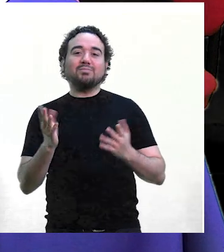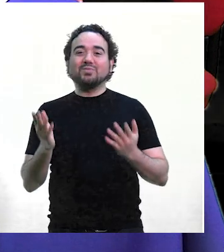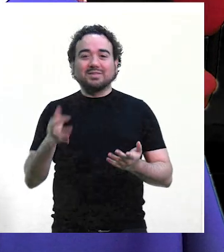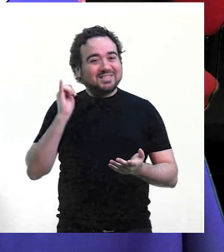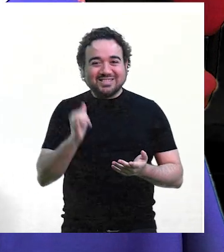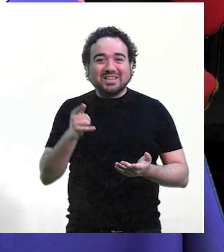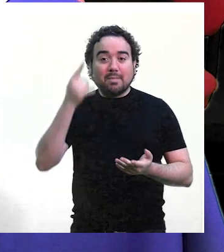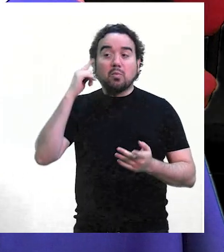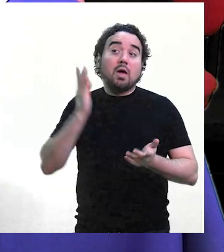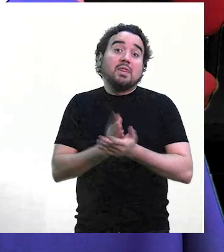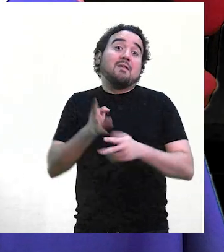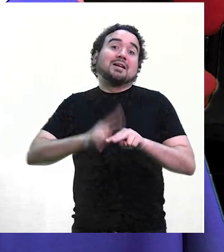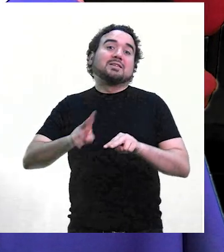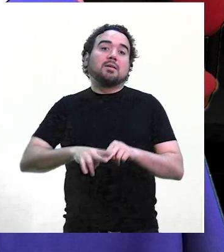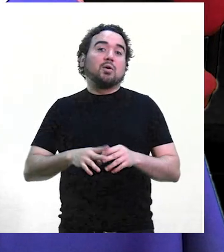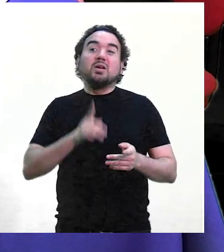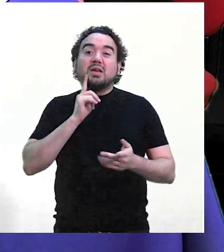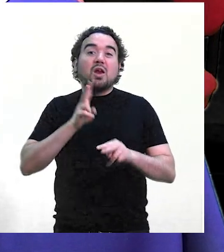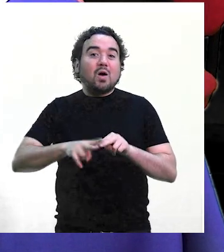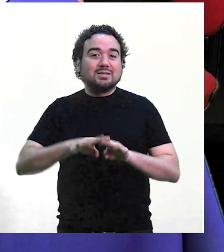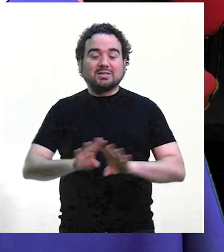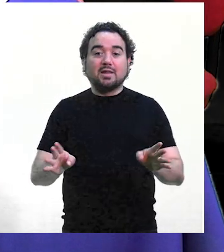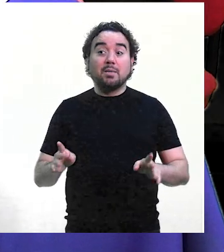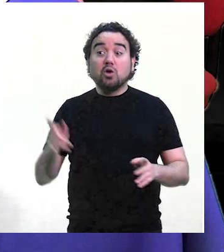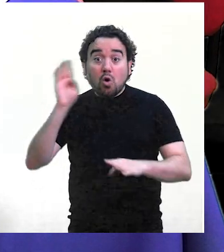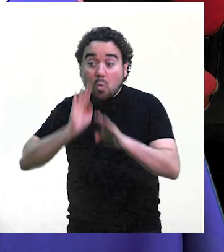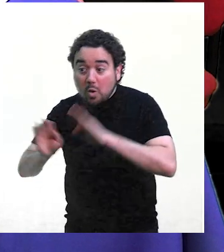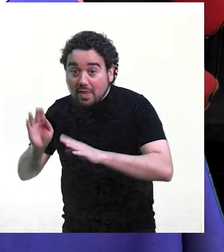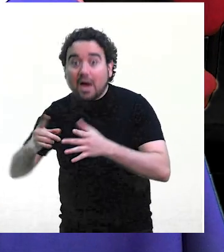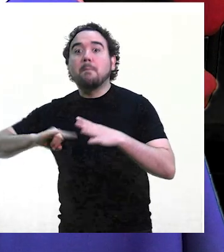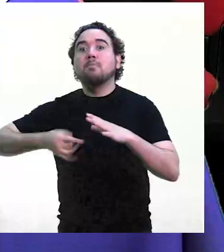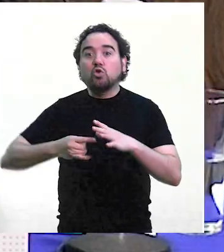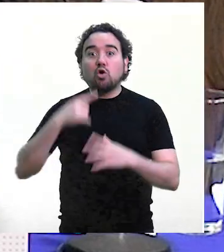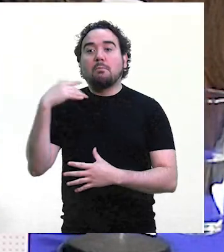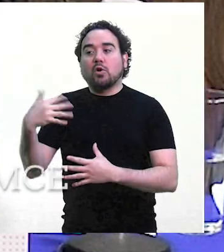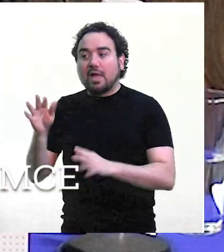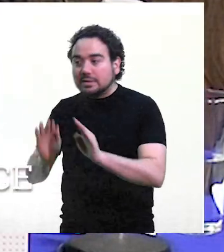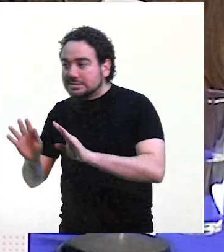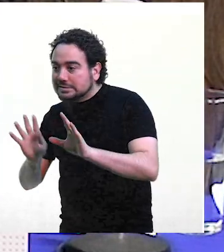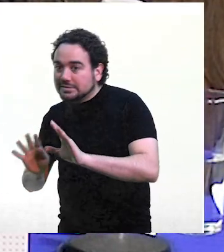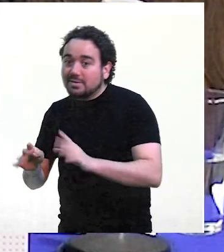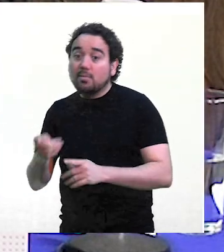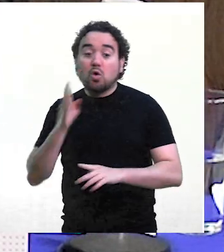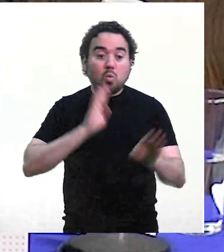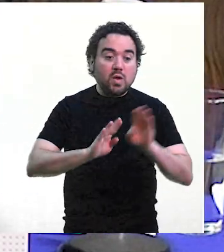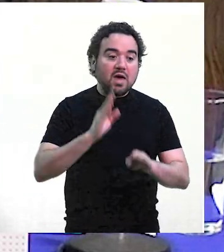las mujeres. Claro. Sí, pues y generalmente es el discurso, hay que hacerlo, pero nadie lo hace. Sí. Y para ellos cuidar un motor era más importante que cuidar un